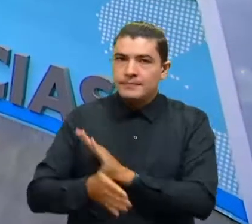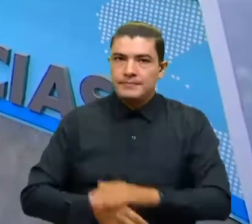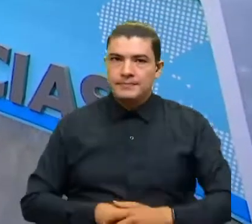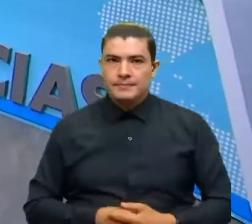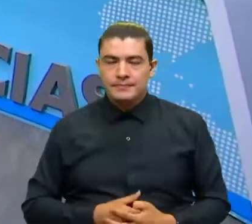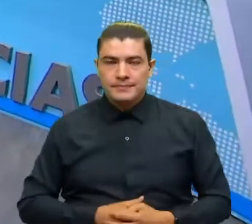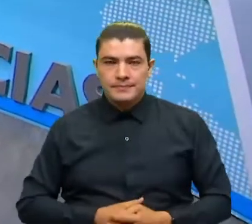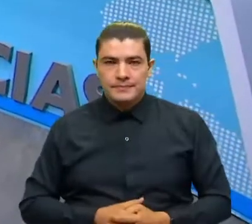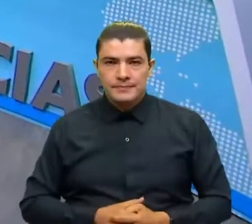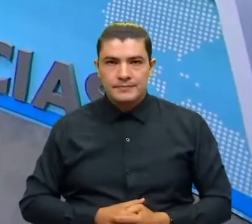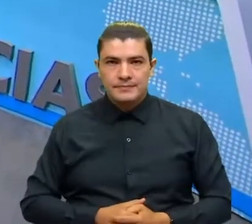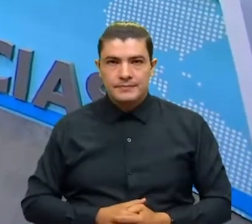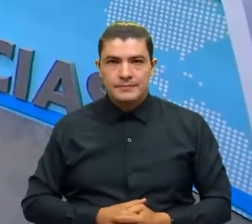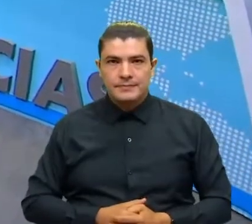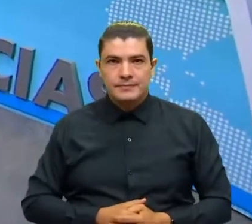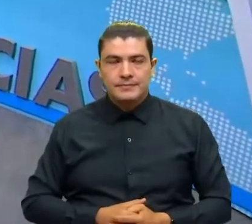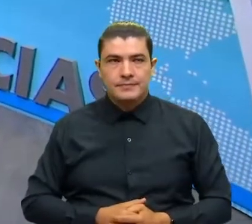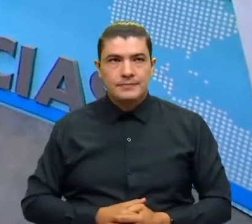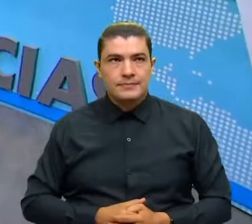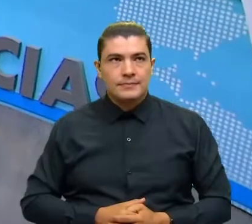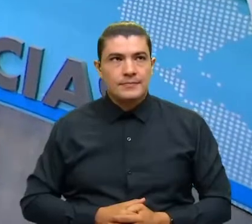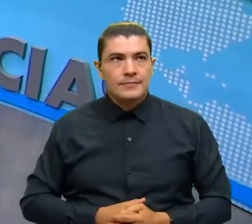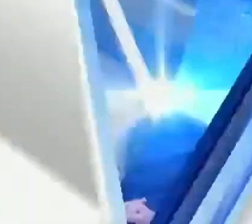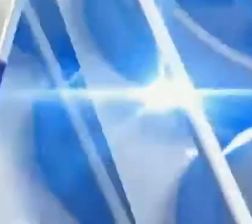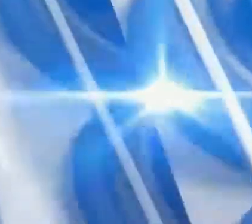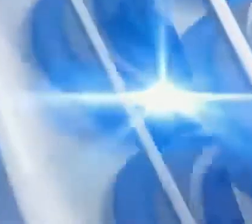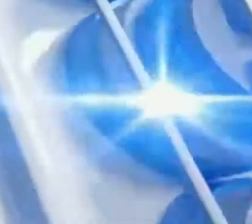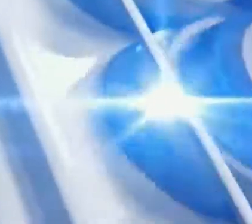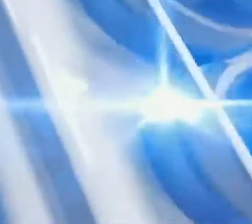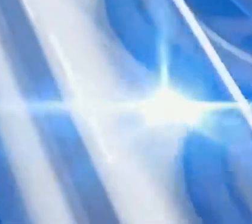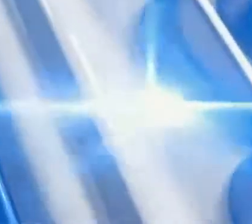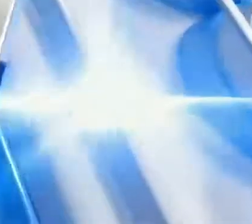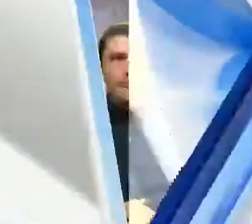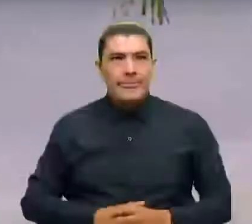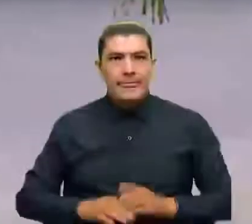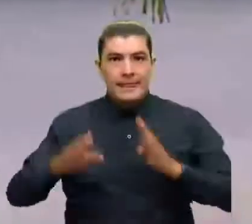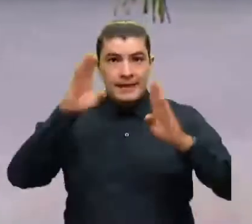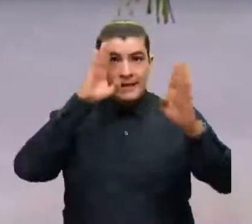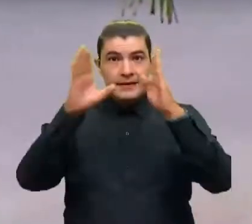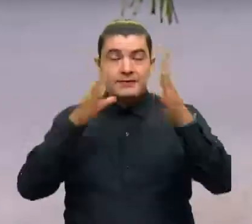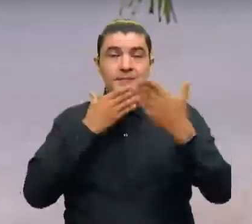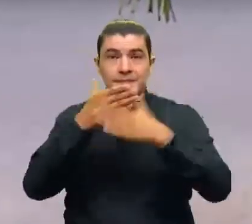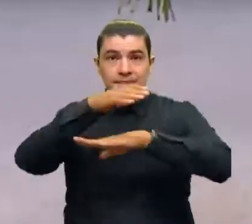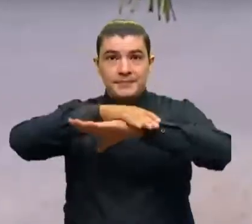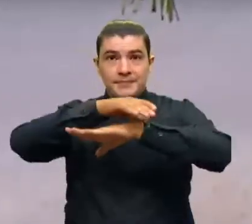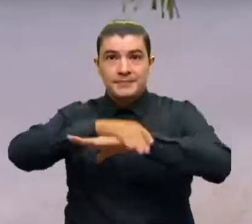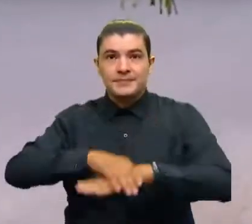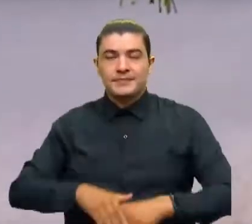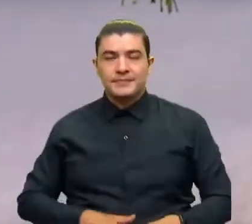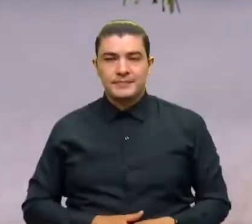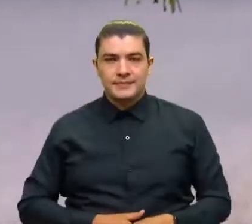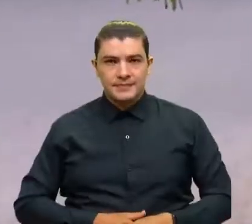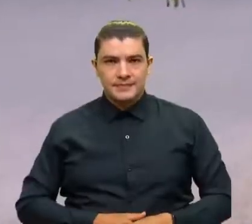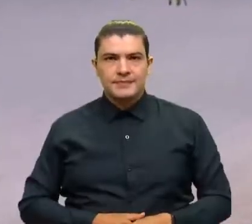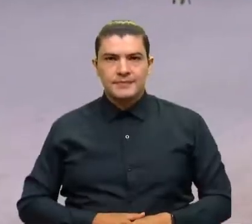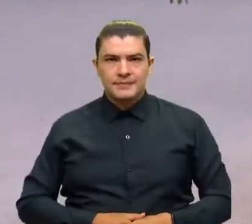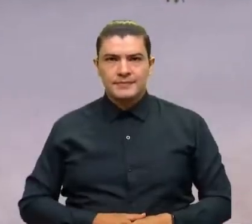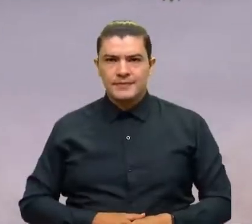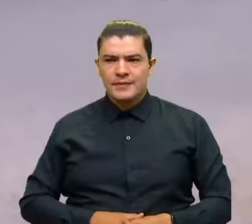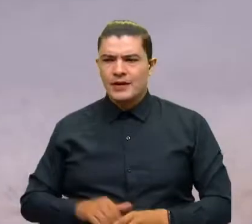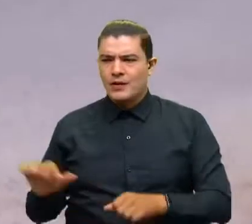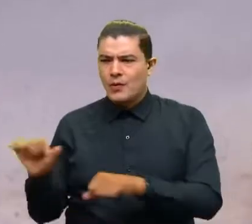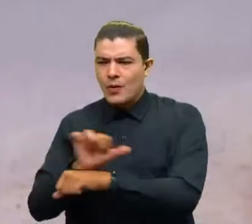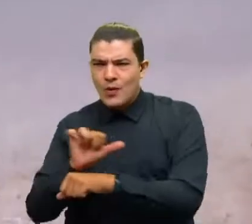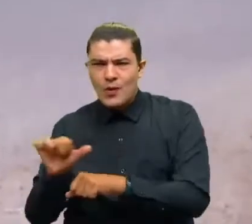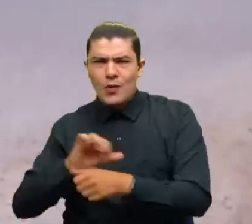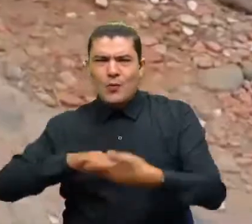Muy buenas tardes, compañeros y televidentes. Y es que ante las continuas denuncias por parte de conductores y transeúntes, salimos a las calles de la ciudad